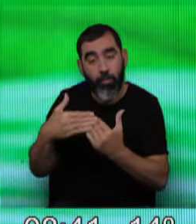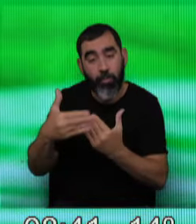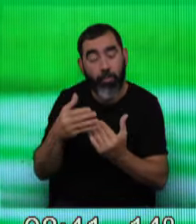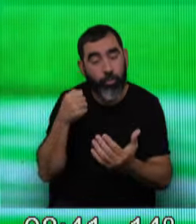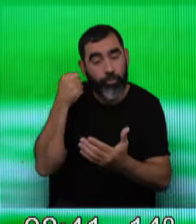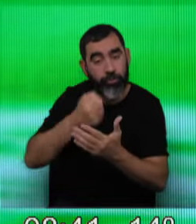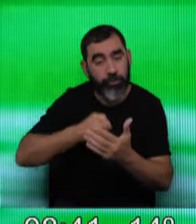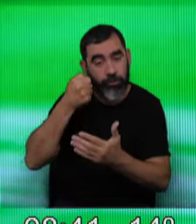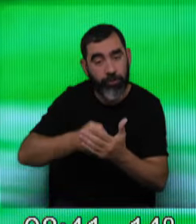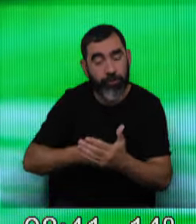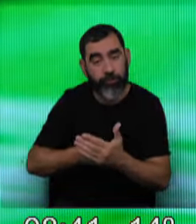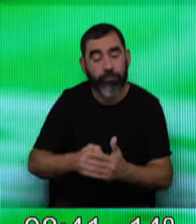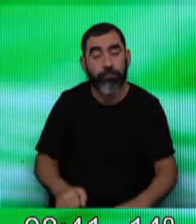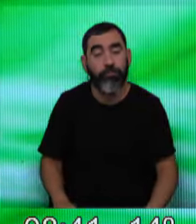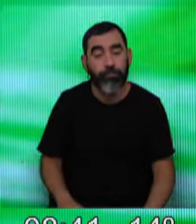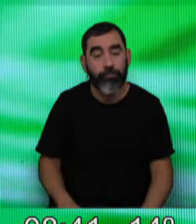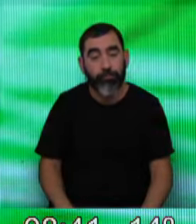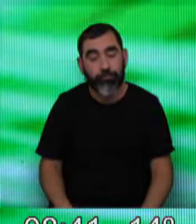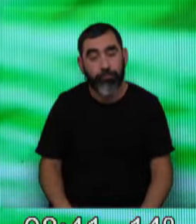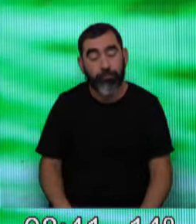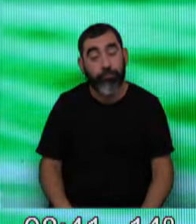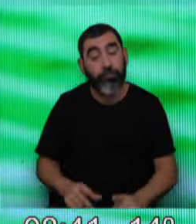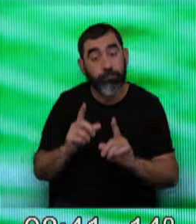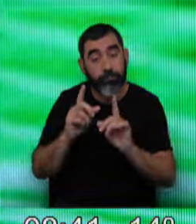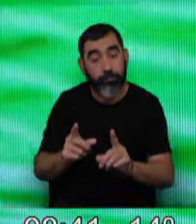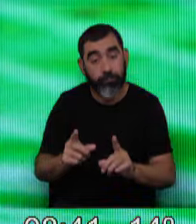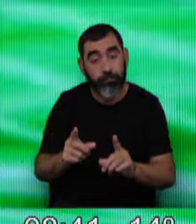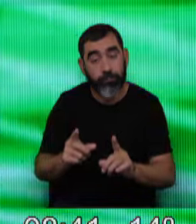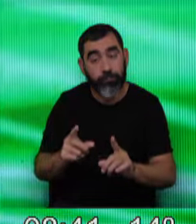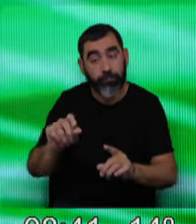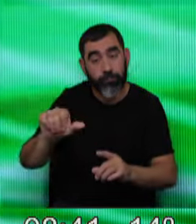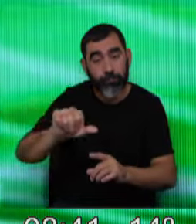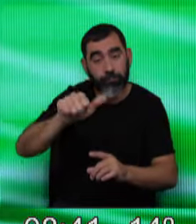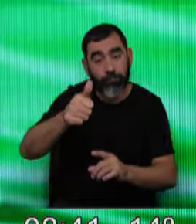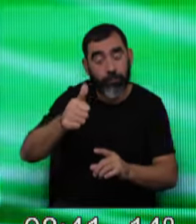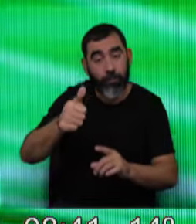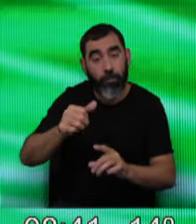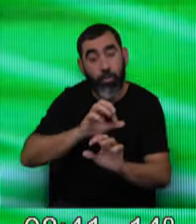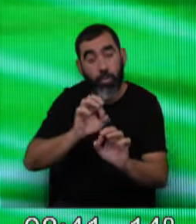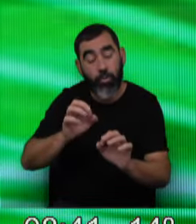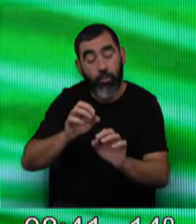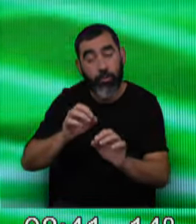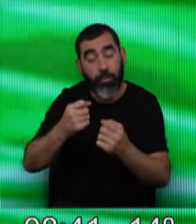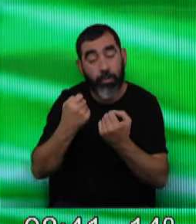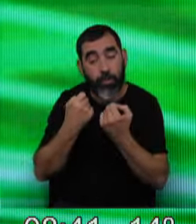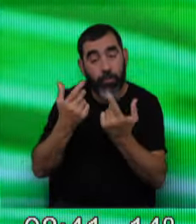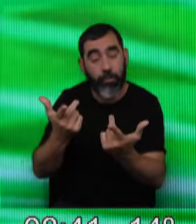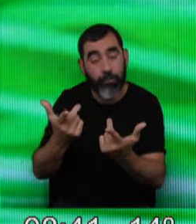luchas, ¿no? A las comunidades. Y también un poco en lograr o llegar, y eso capaz que es un horizonte un poco más